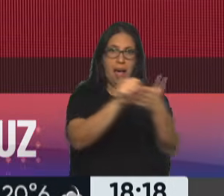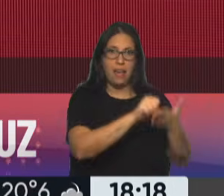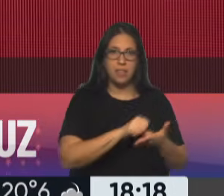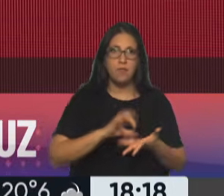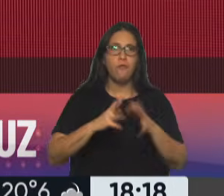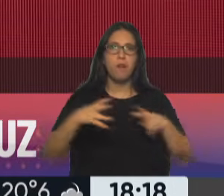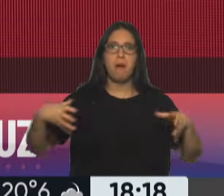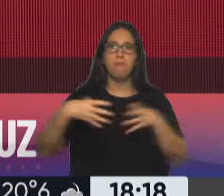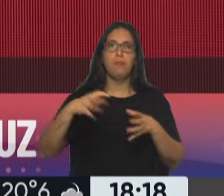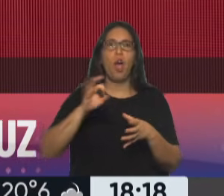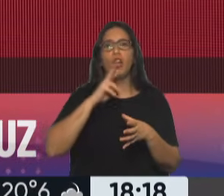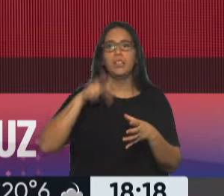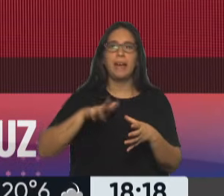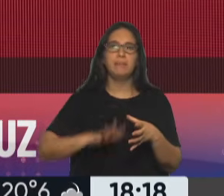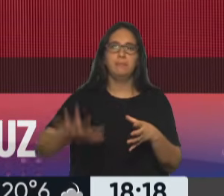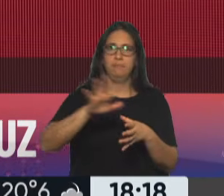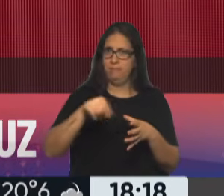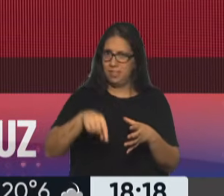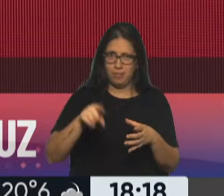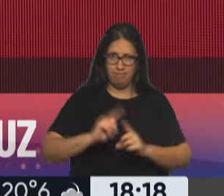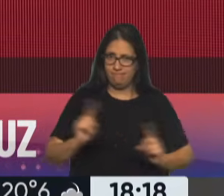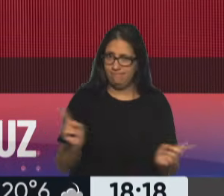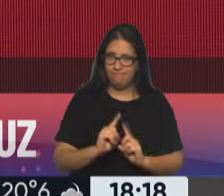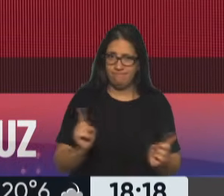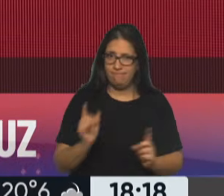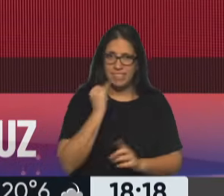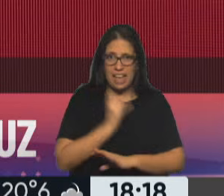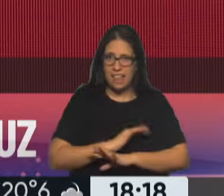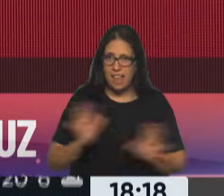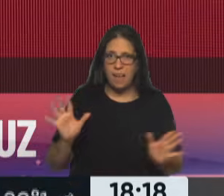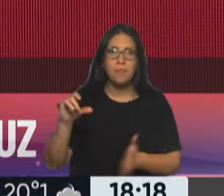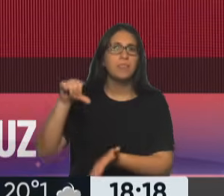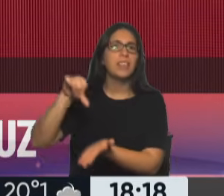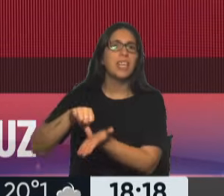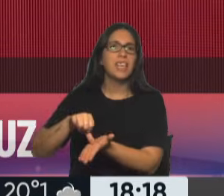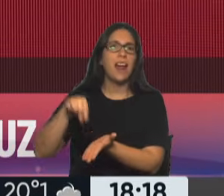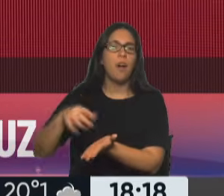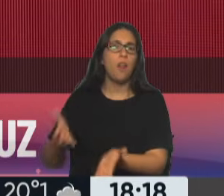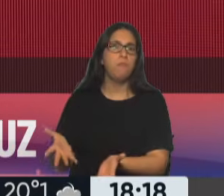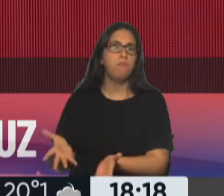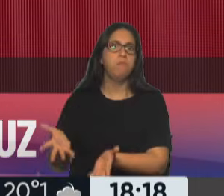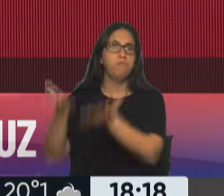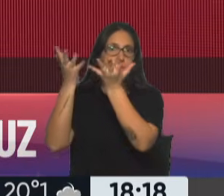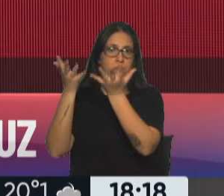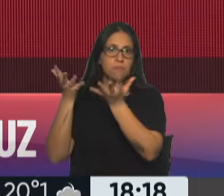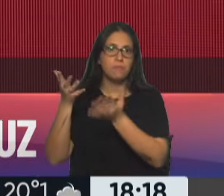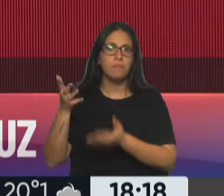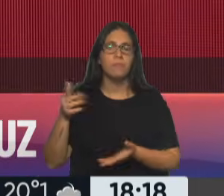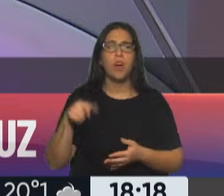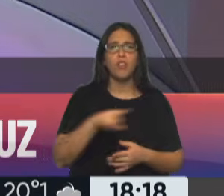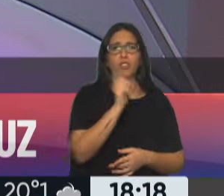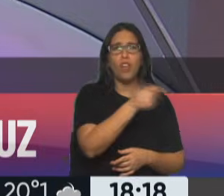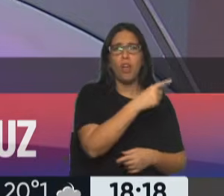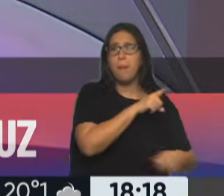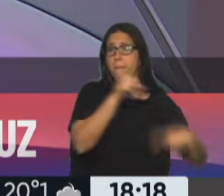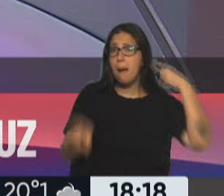OTAN de la región. Claro. Y eso no va a ser posible, ¿no? Porque Irán, primero que esta invasión, o digamos, este ataque contra Irán, lo